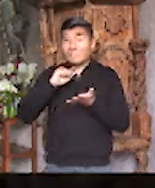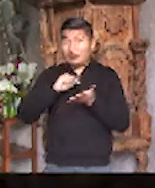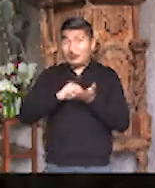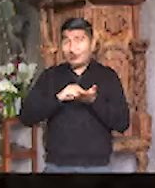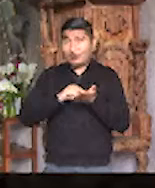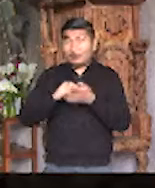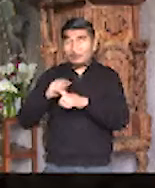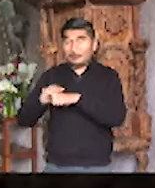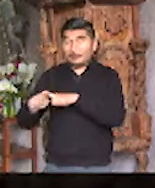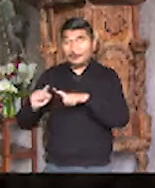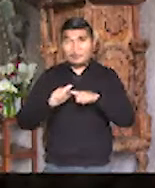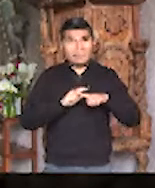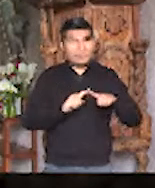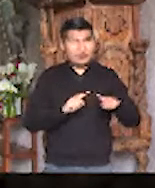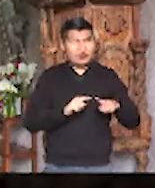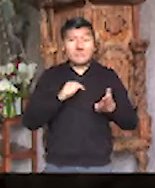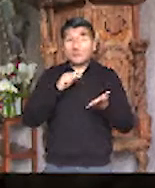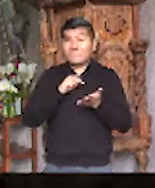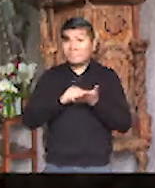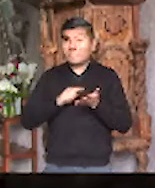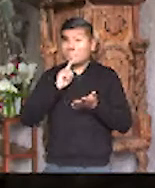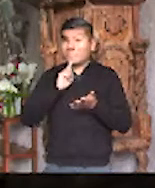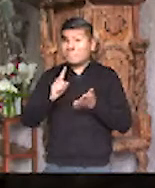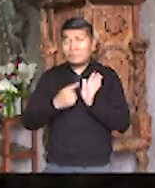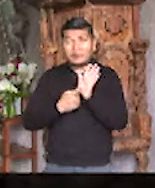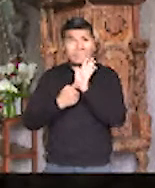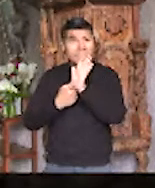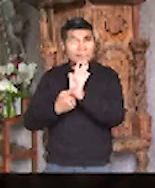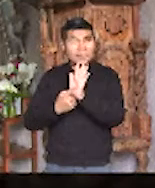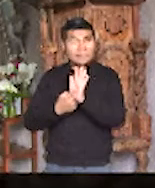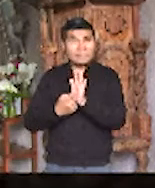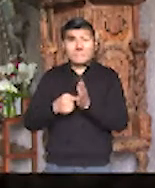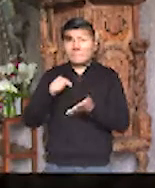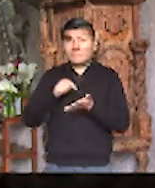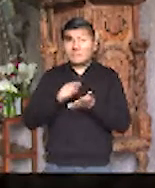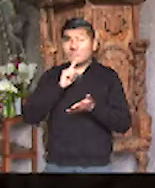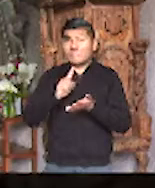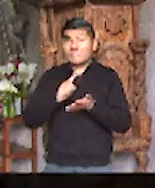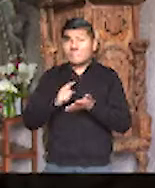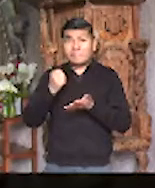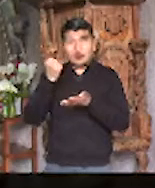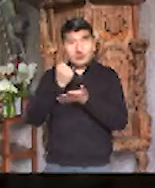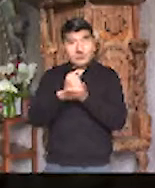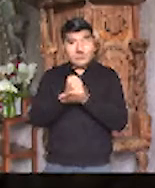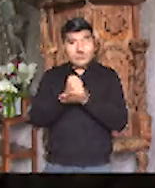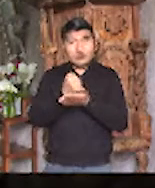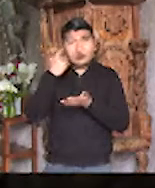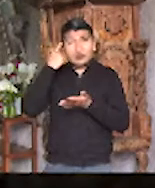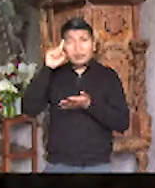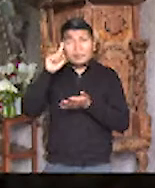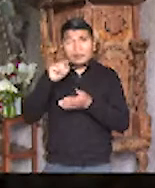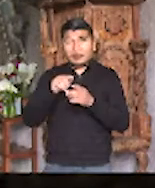distintivo esta es la señal esta es la marca para